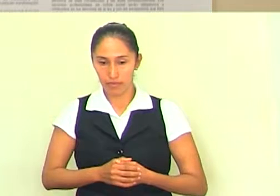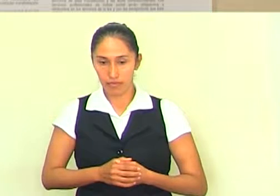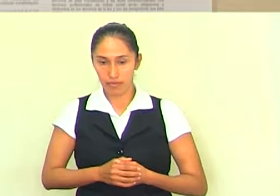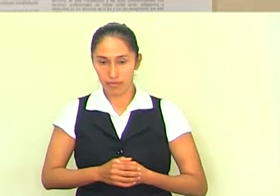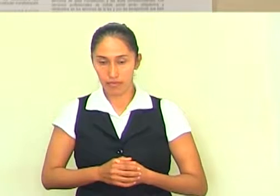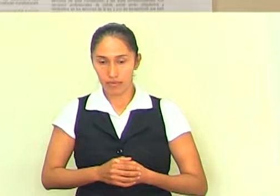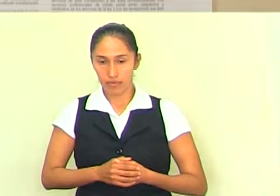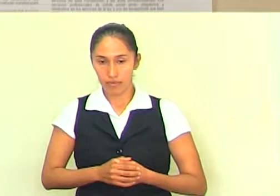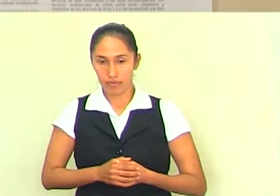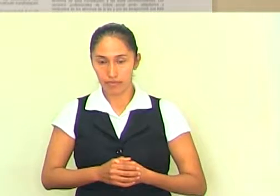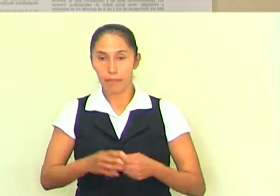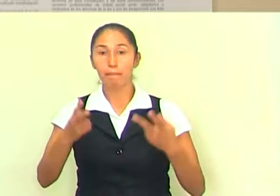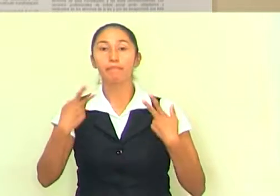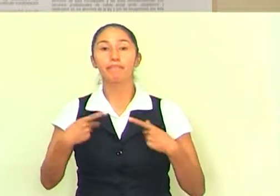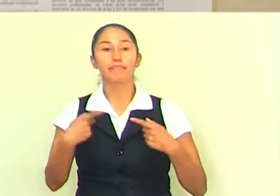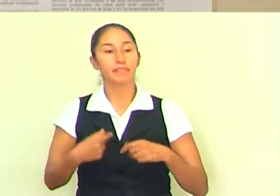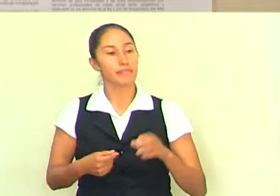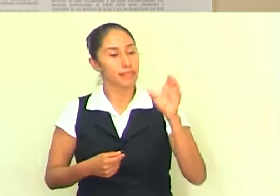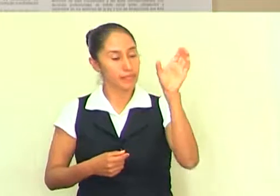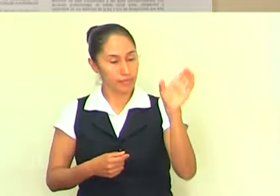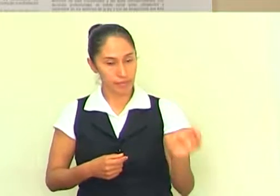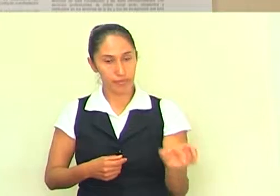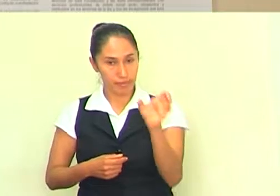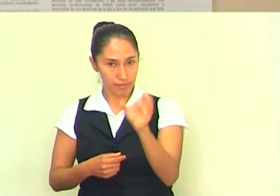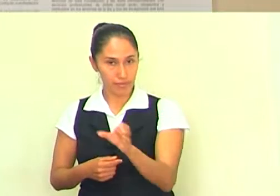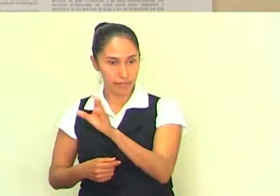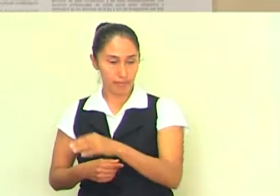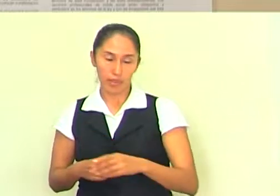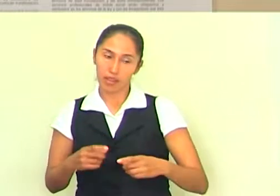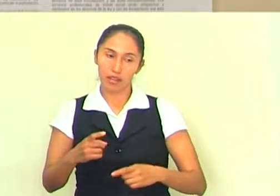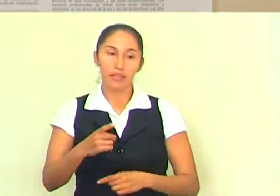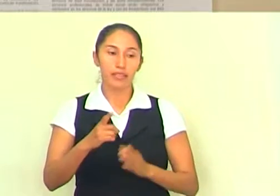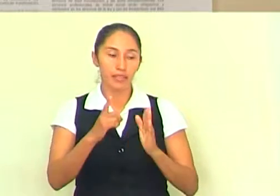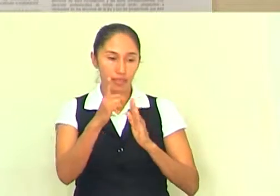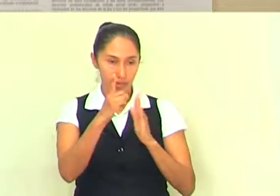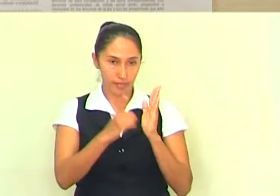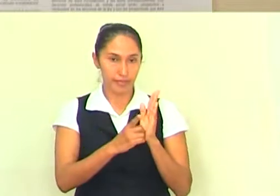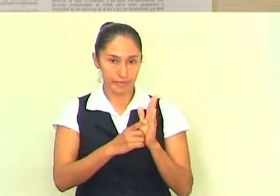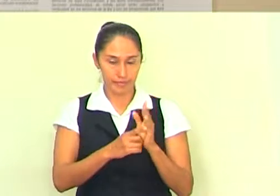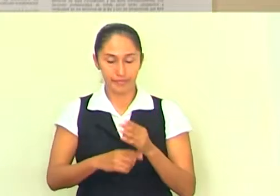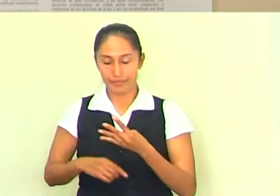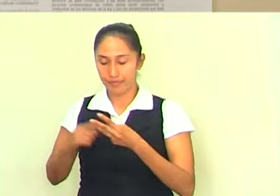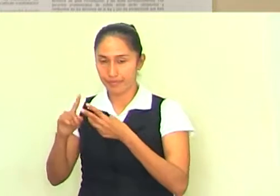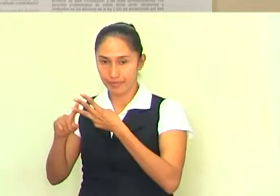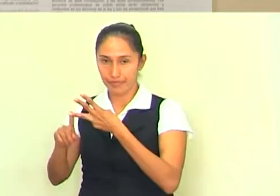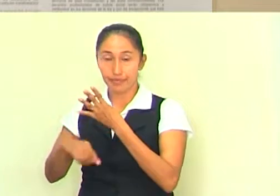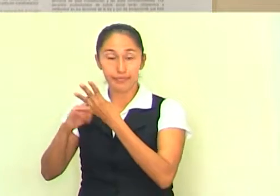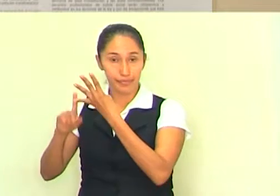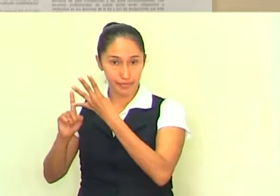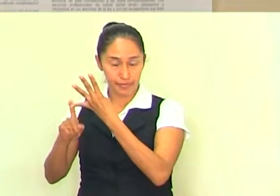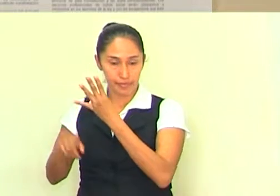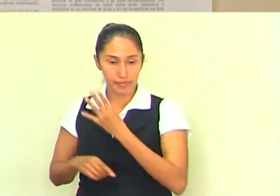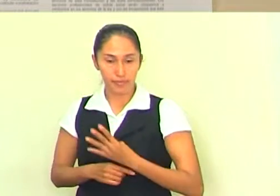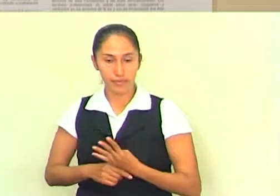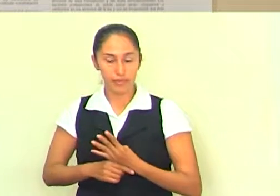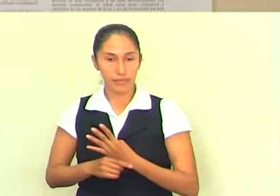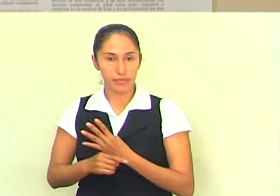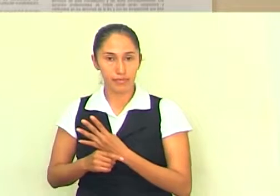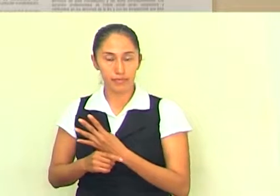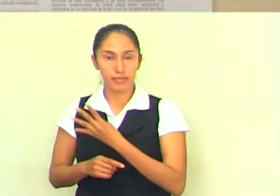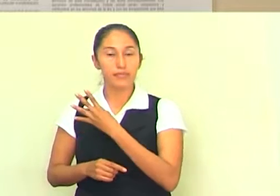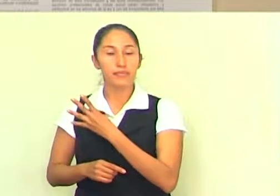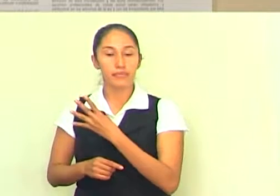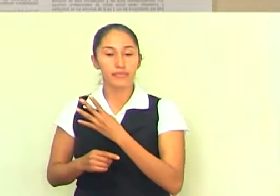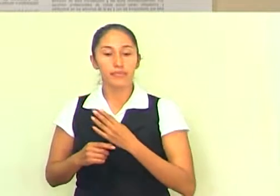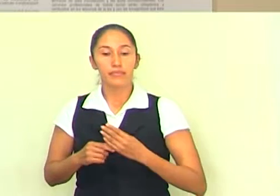consideradas como sujetos de derechos. Y un cuarto principio de los derechos